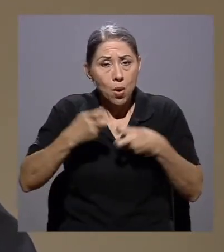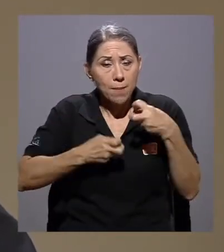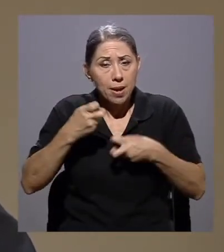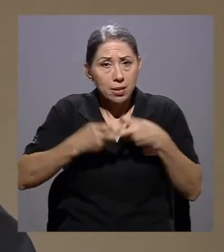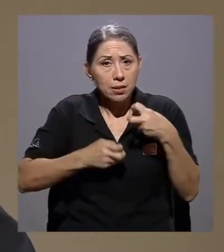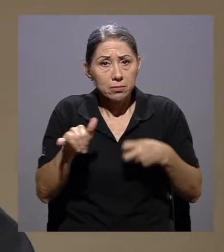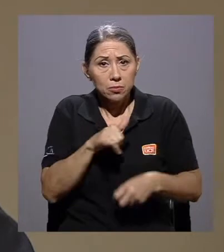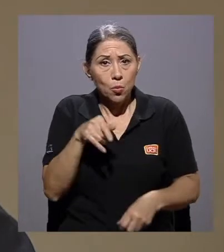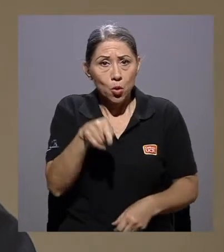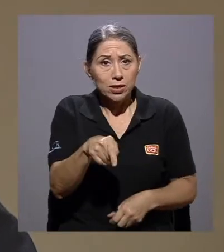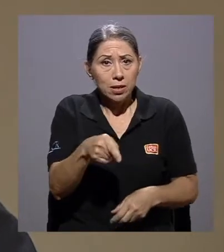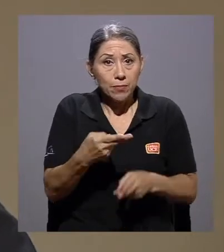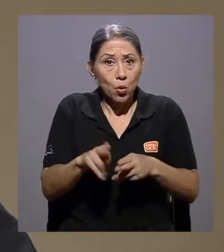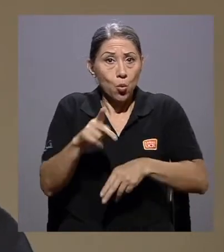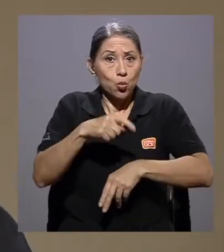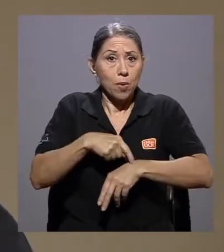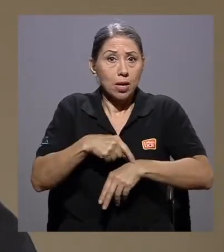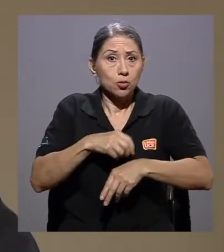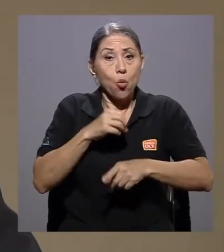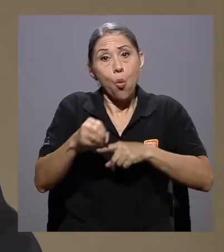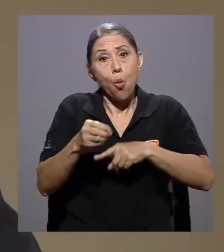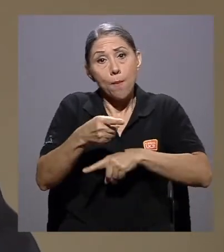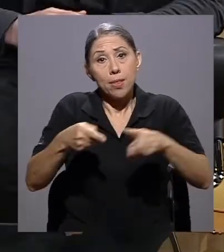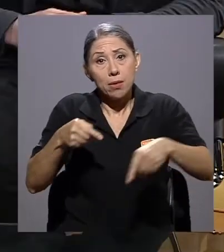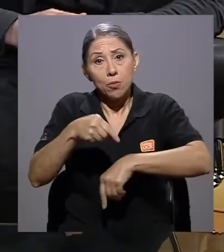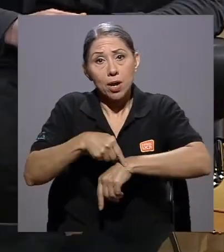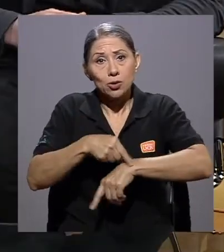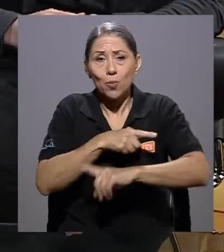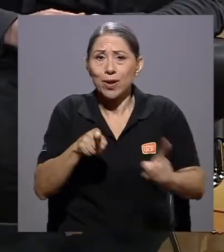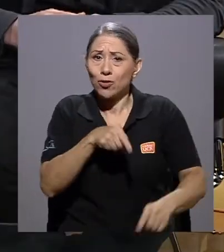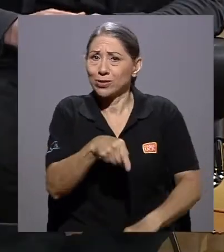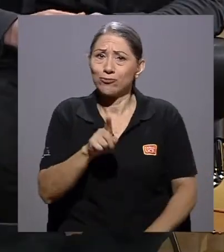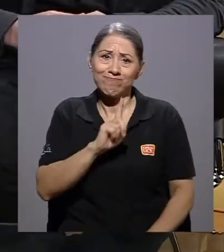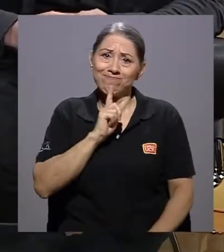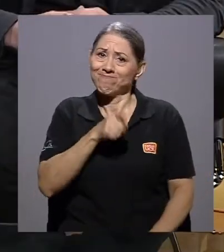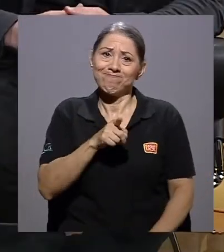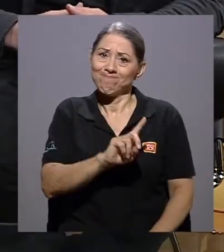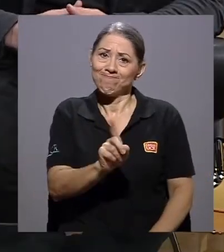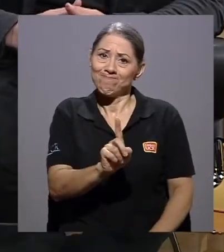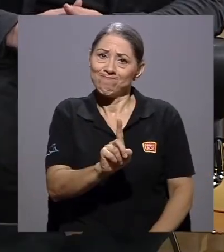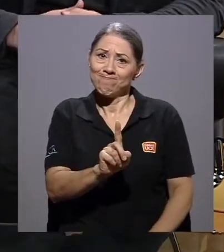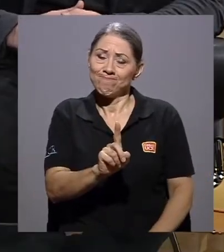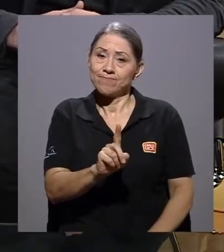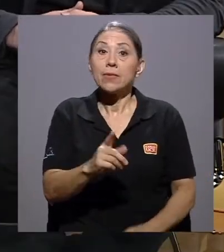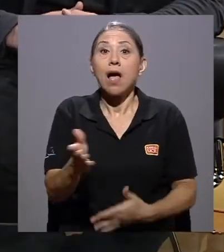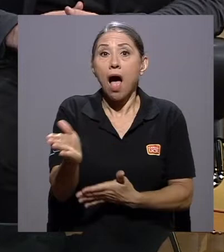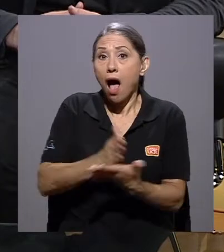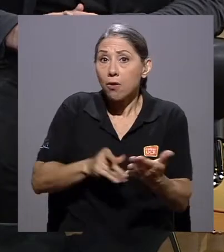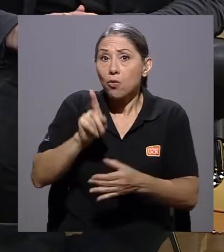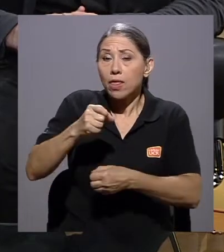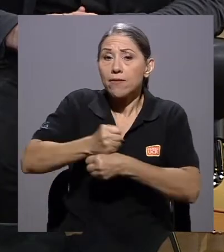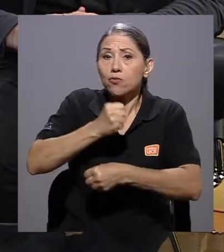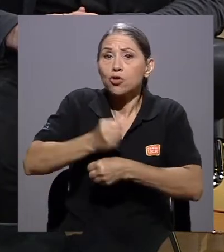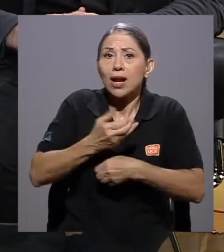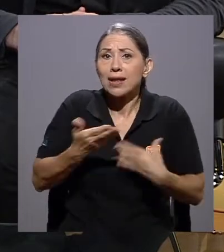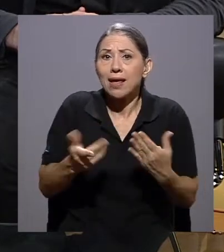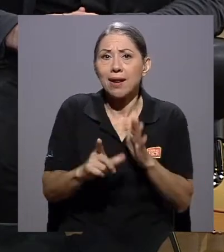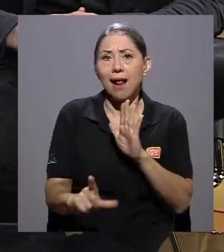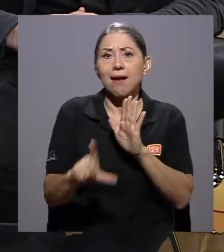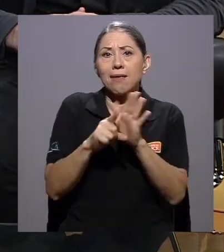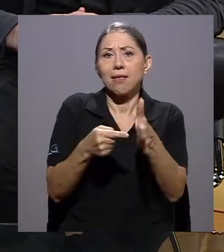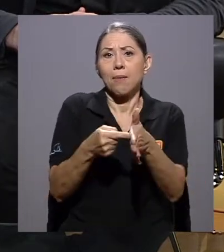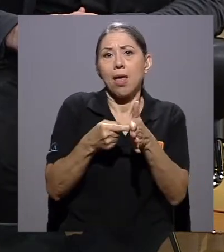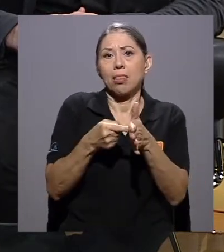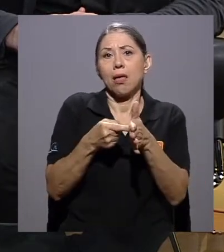plazo o en el mediano plazo, lo cual no es cierto. Es decir, si hay algo que debería estar funcionando es, por ejemplo, la ley de la demanda o la ley de la